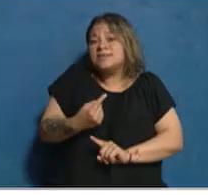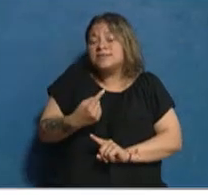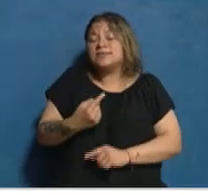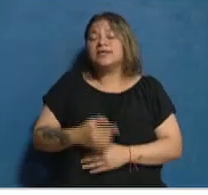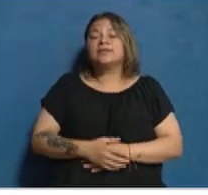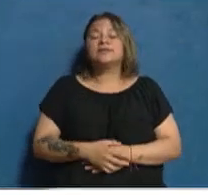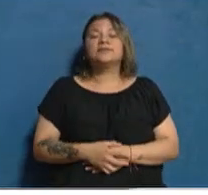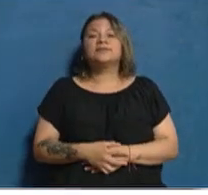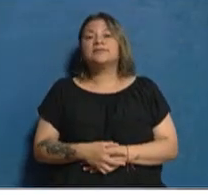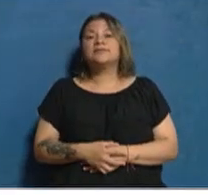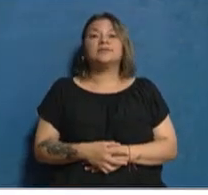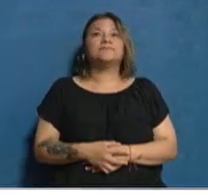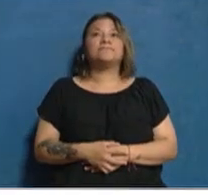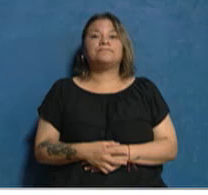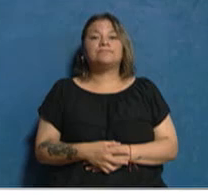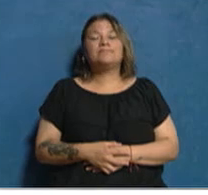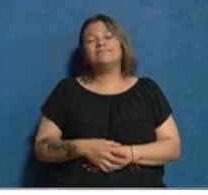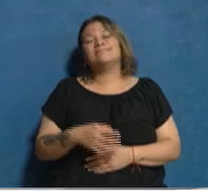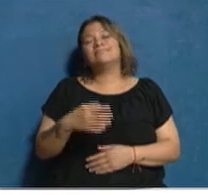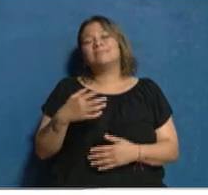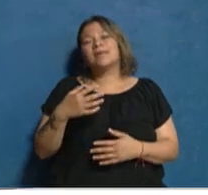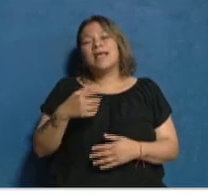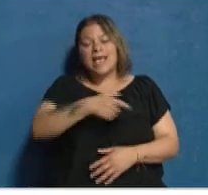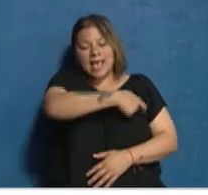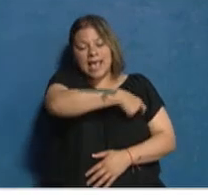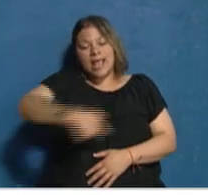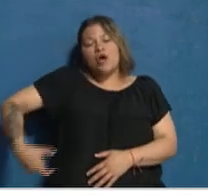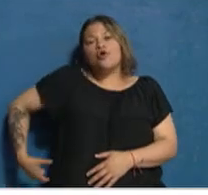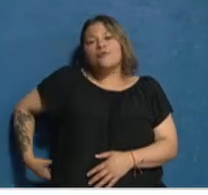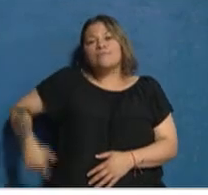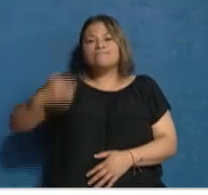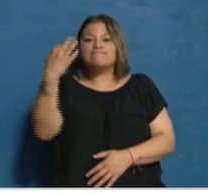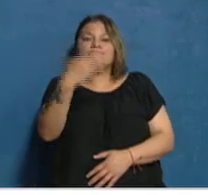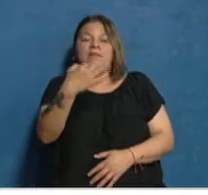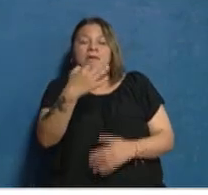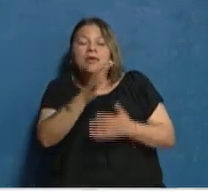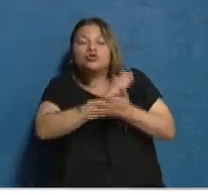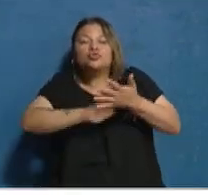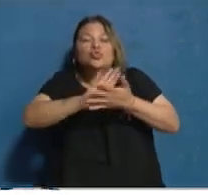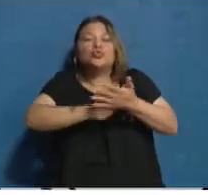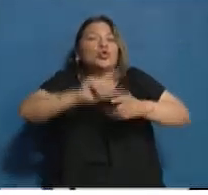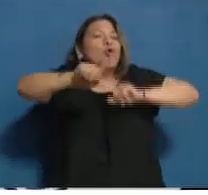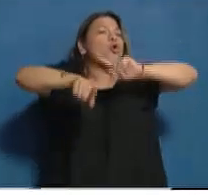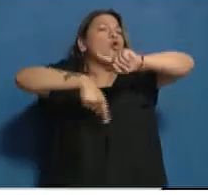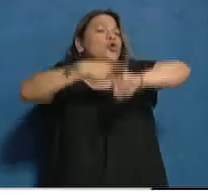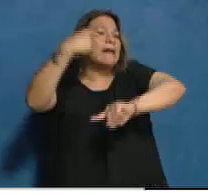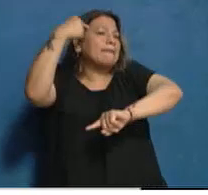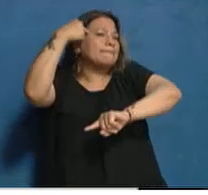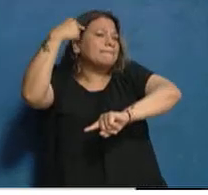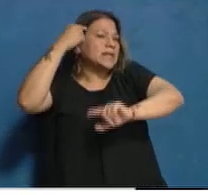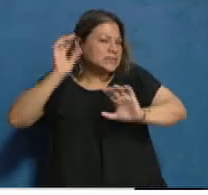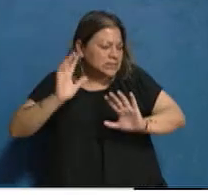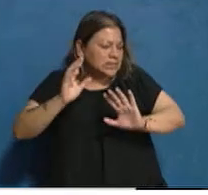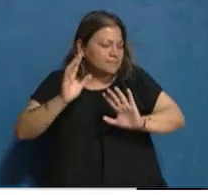debe tener en cuenta el gobierno otro tipo de solución, entendiendo que detrás